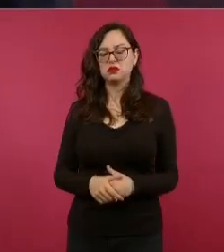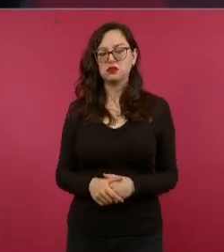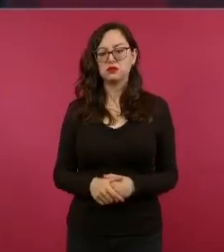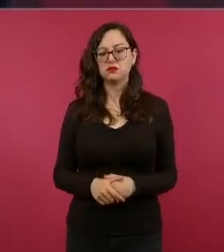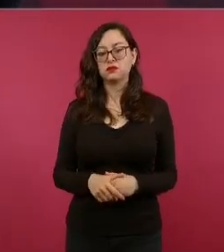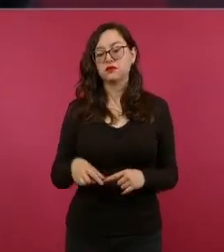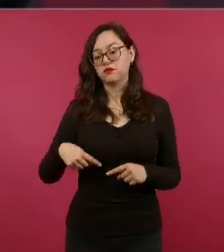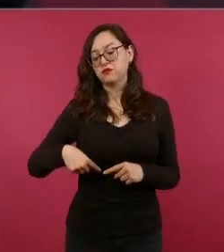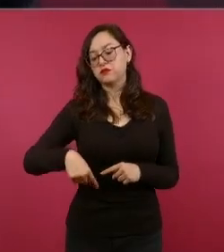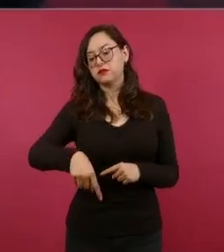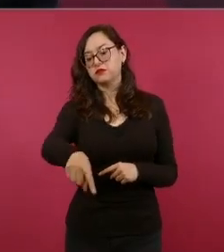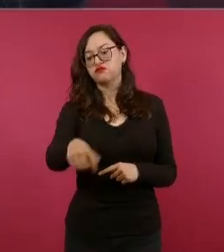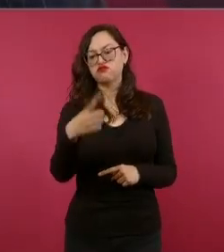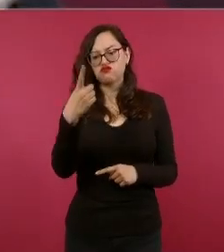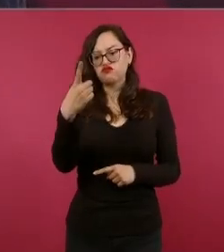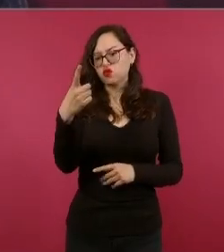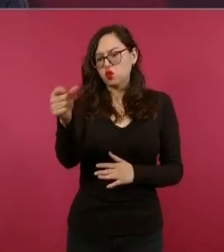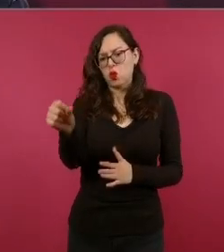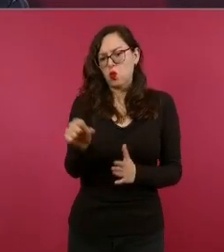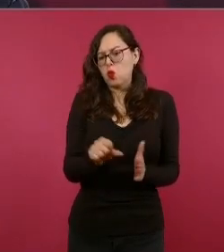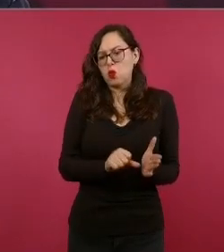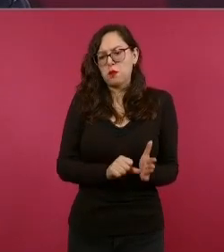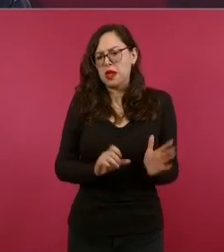de aquí al día